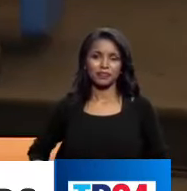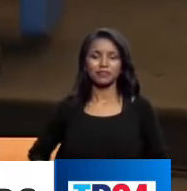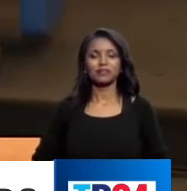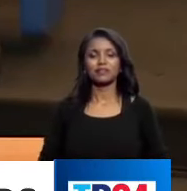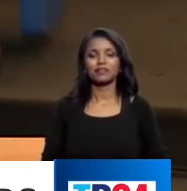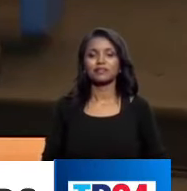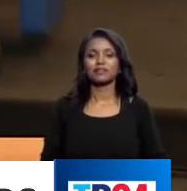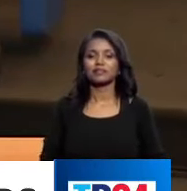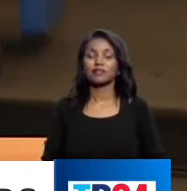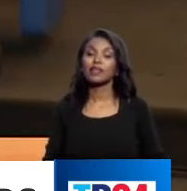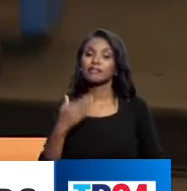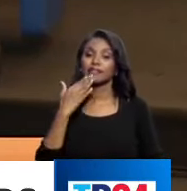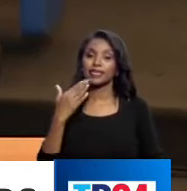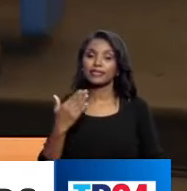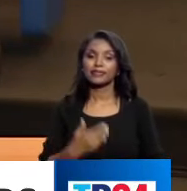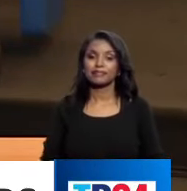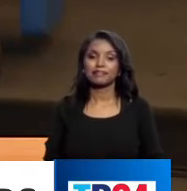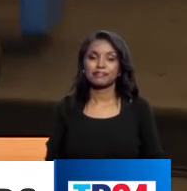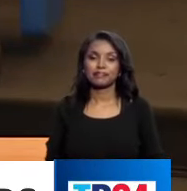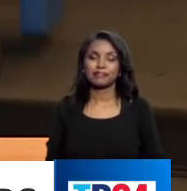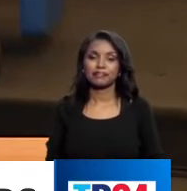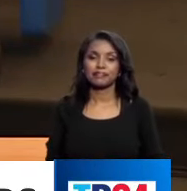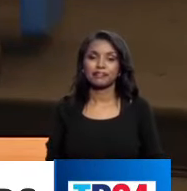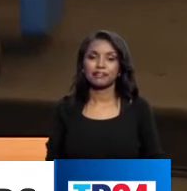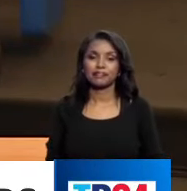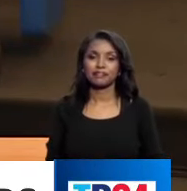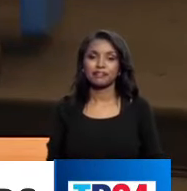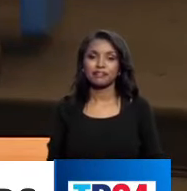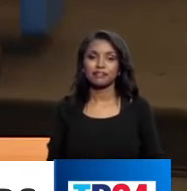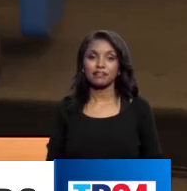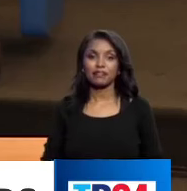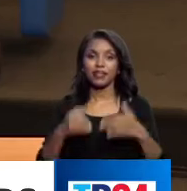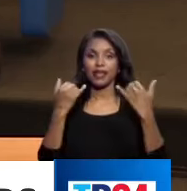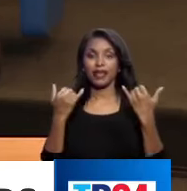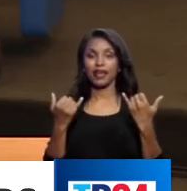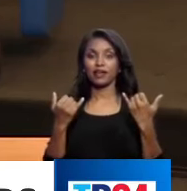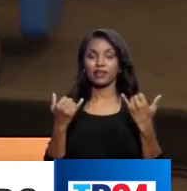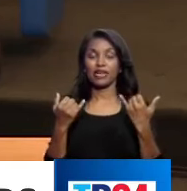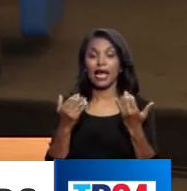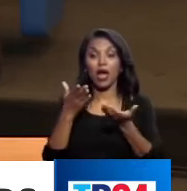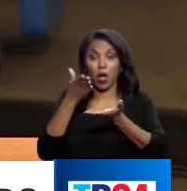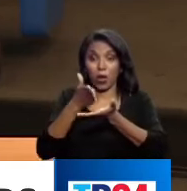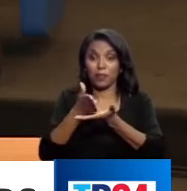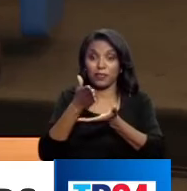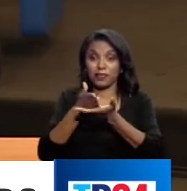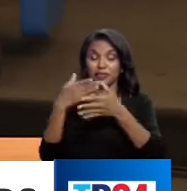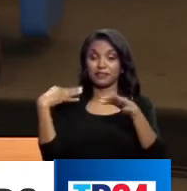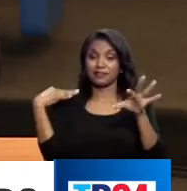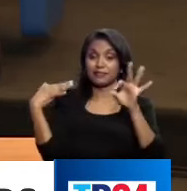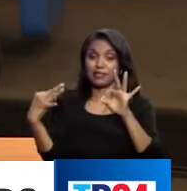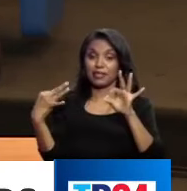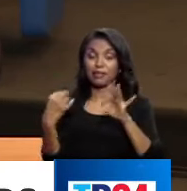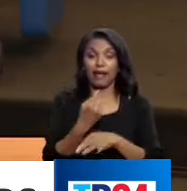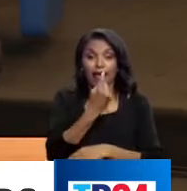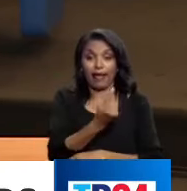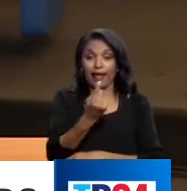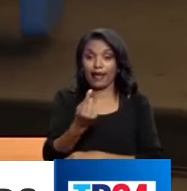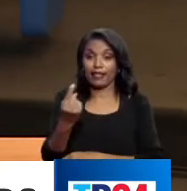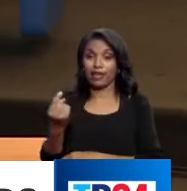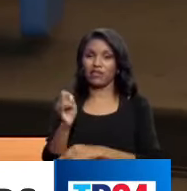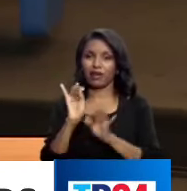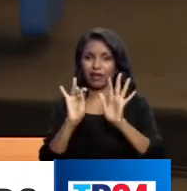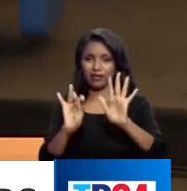la candidata Maribel Gordón. Con esta intervención ha llegado el momento del compromiso, donde invitamos a cada uno de